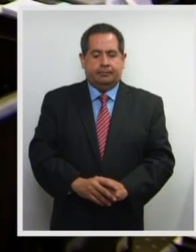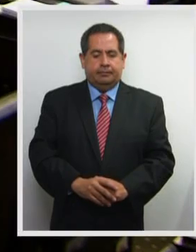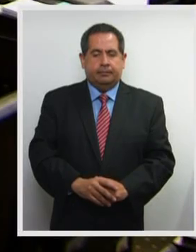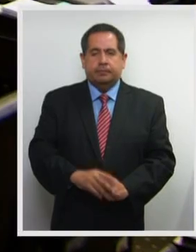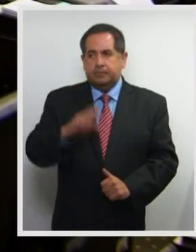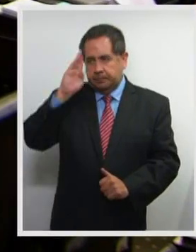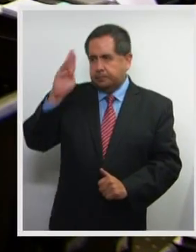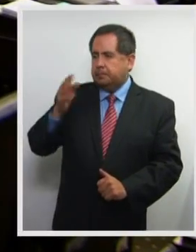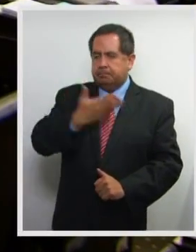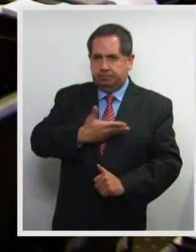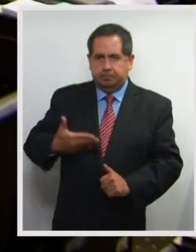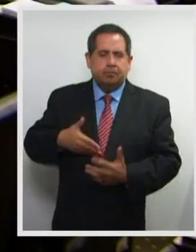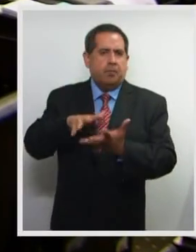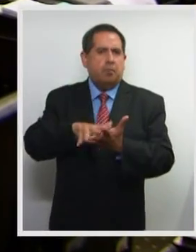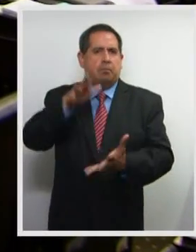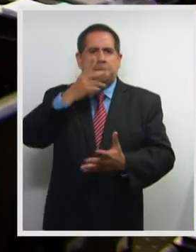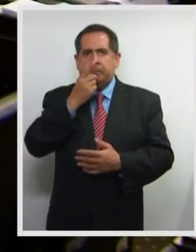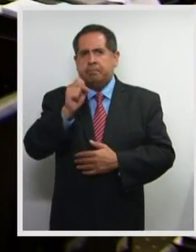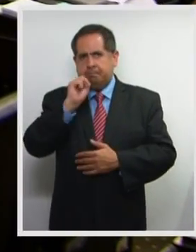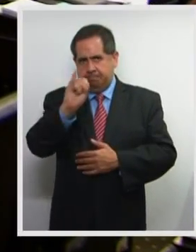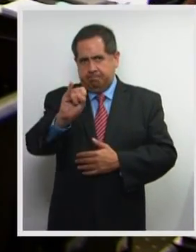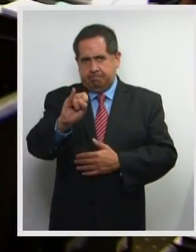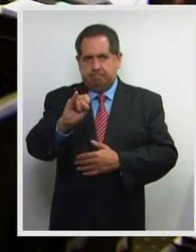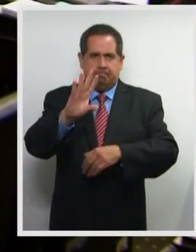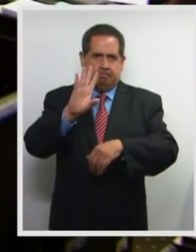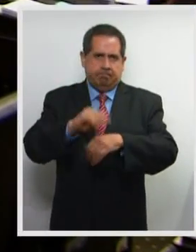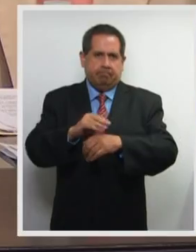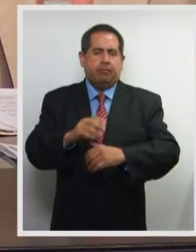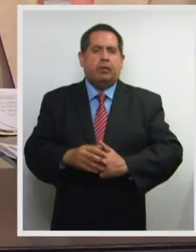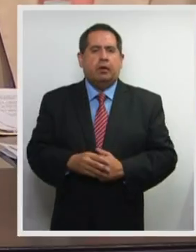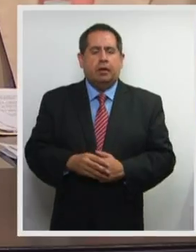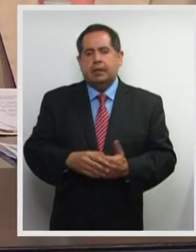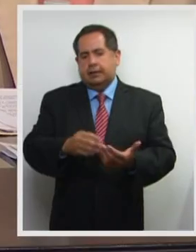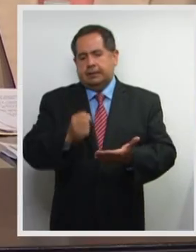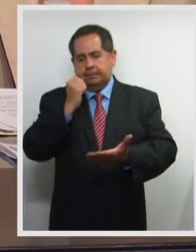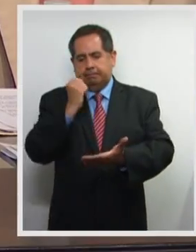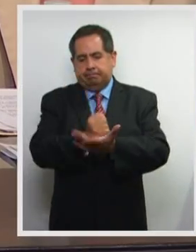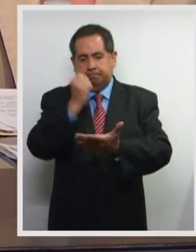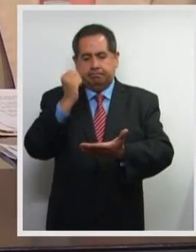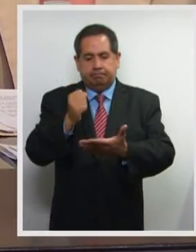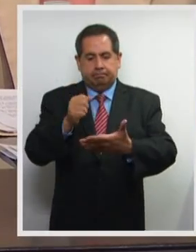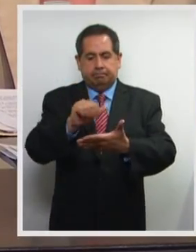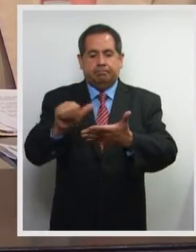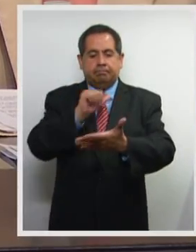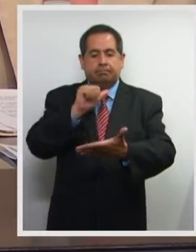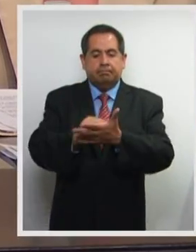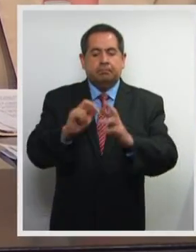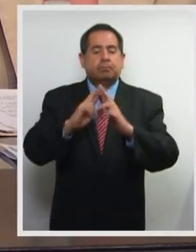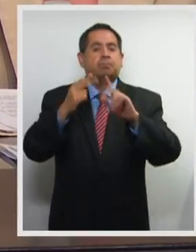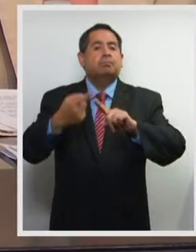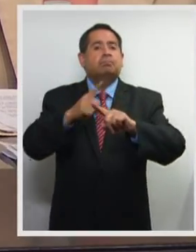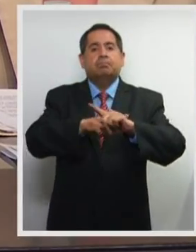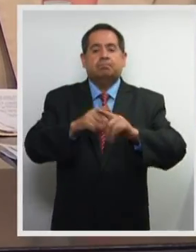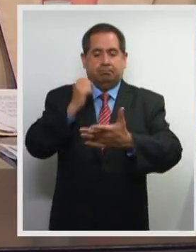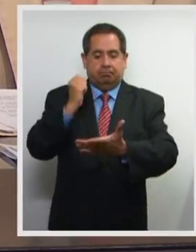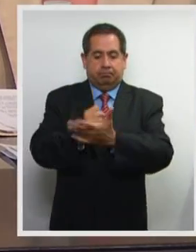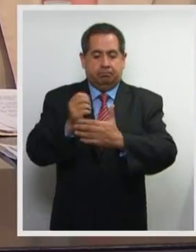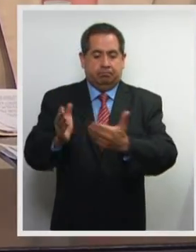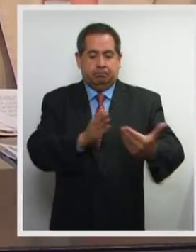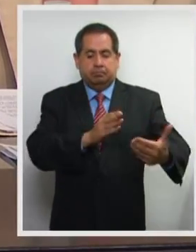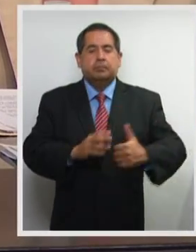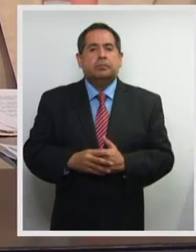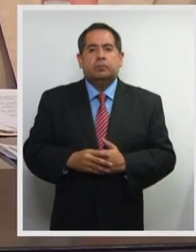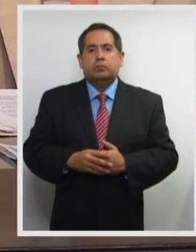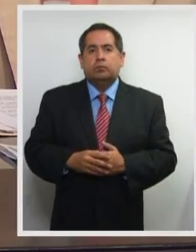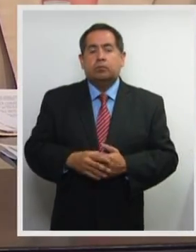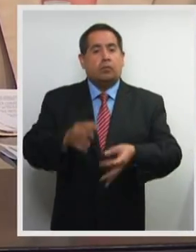Señor presidente, mayoría por la afirmativa. Queda aprobada el acta de la sesión anterior.